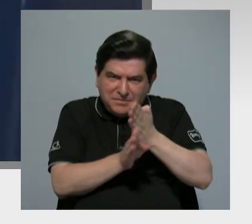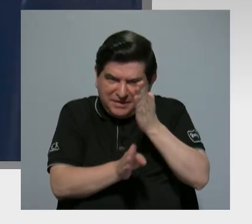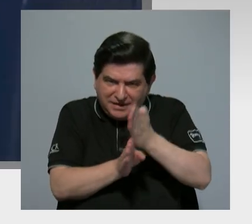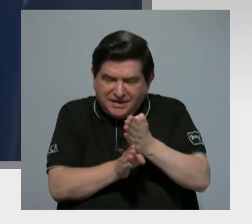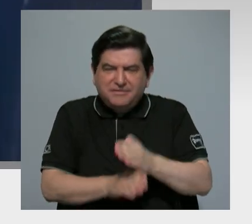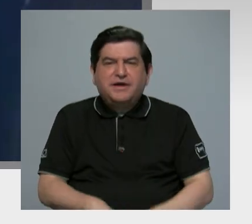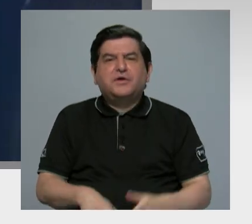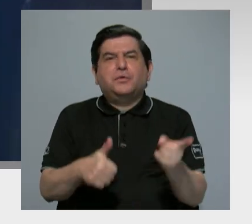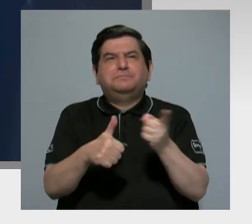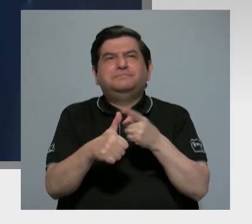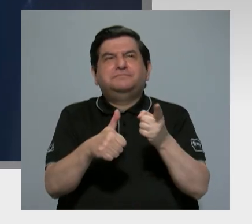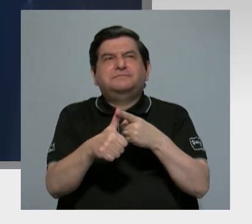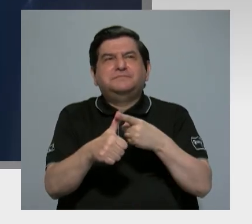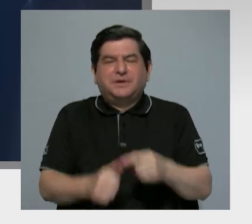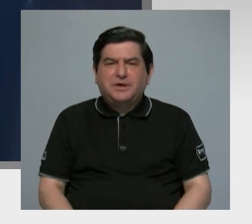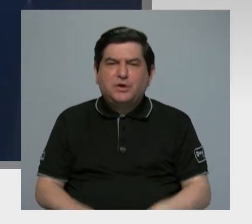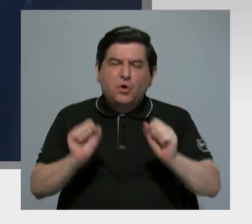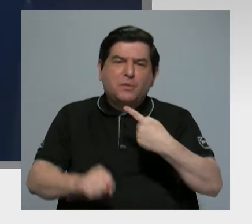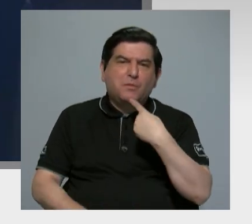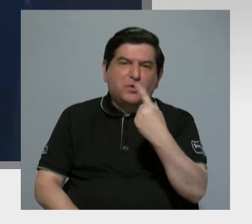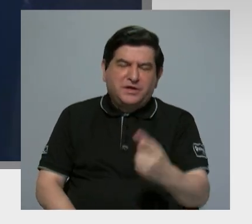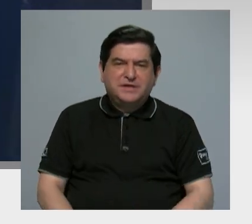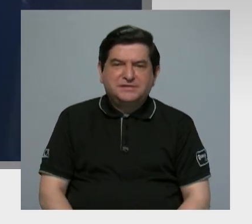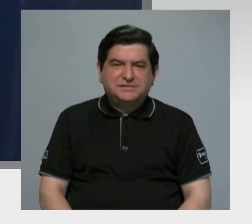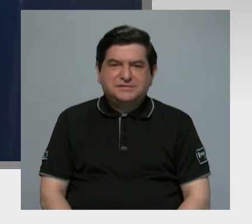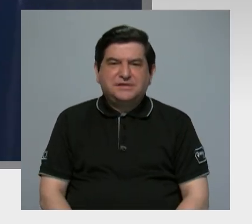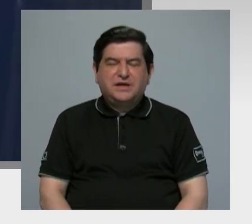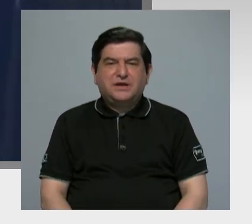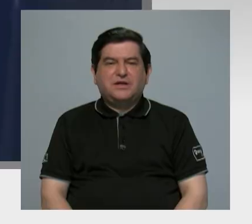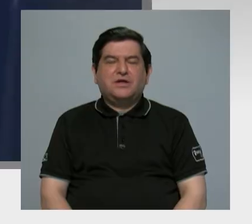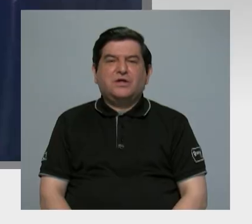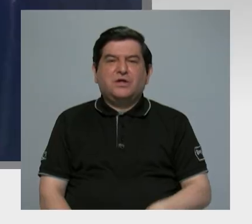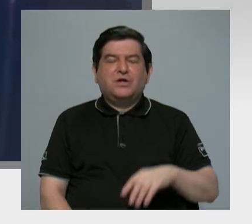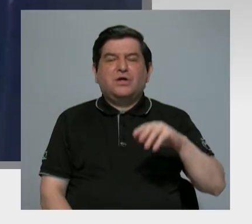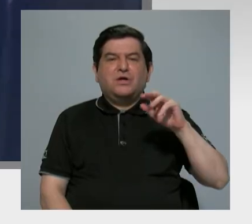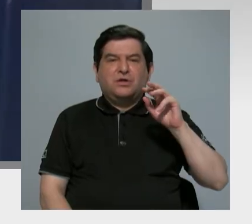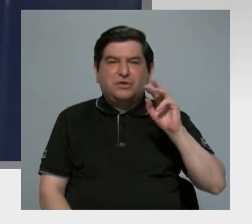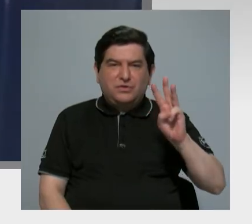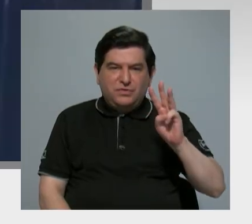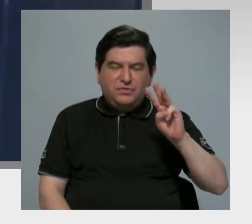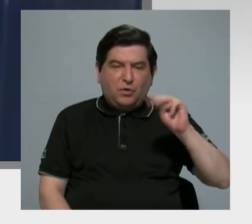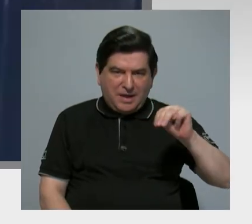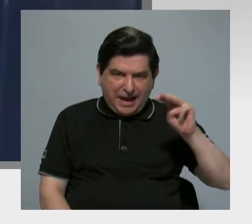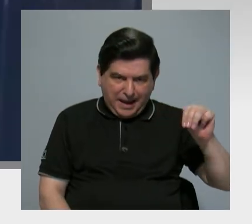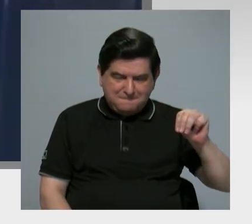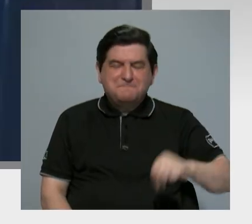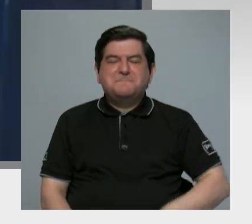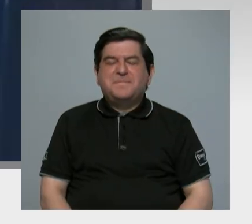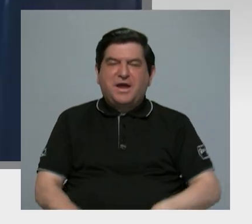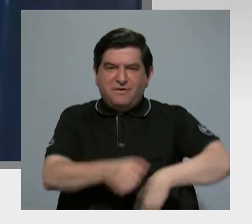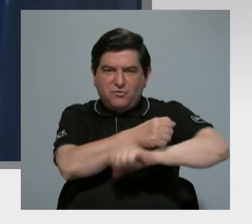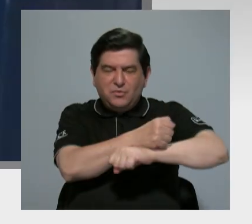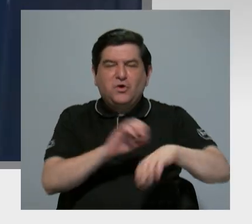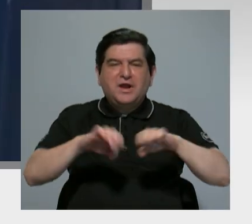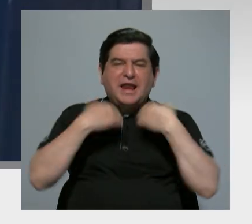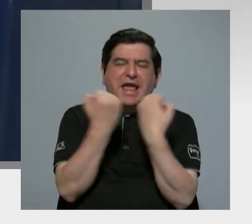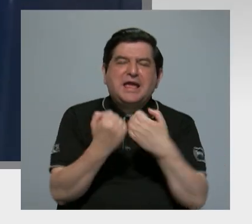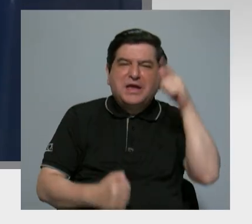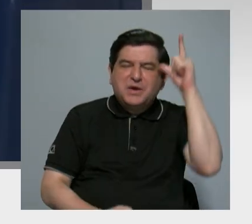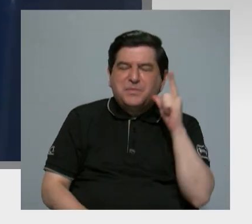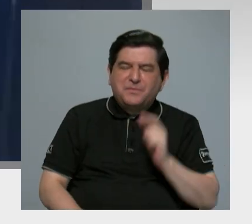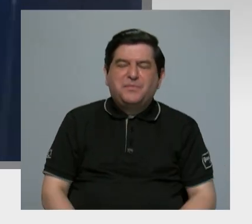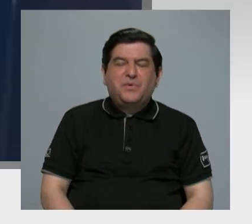mi trayectoria, primero podría decir lo que es WM Balompié, que era un equipo de Limón, de barrio, que